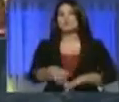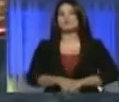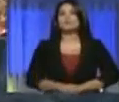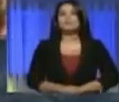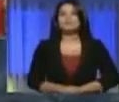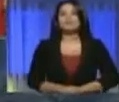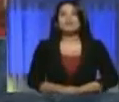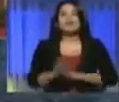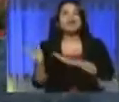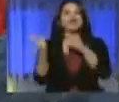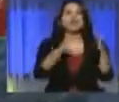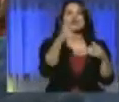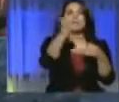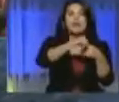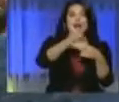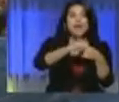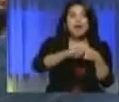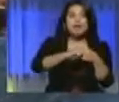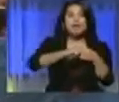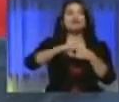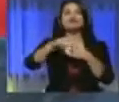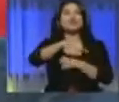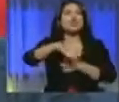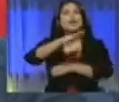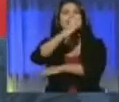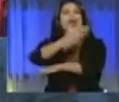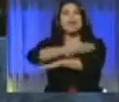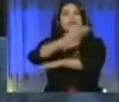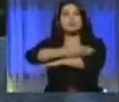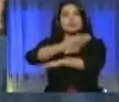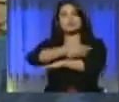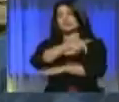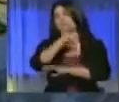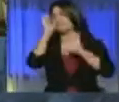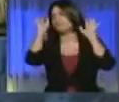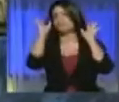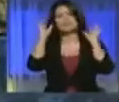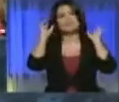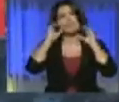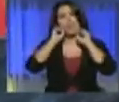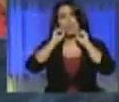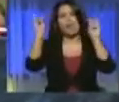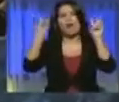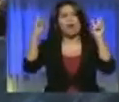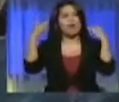en Maracaibo, en Cabima. No, no, eso es una cosa impresionante.